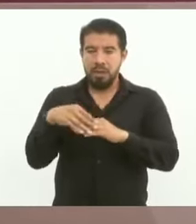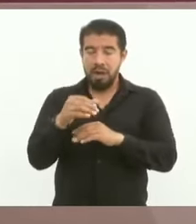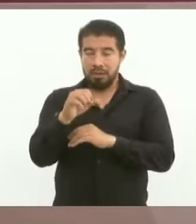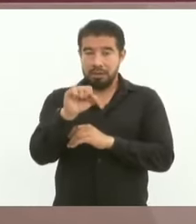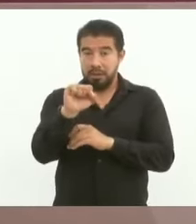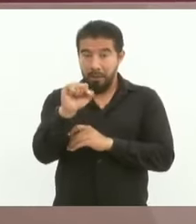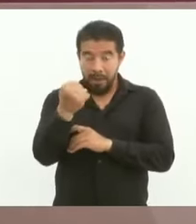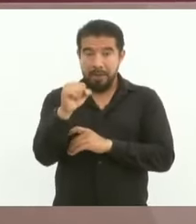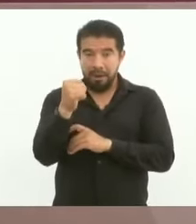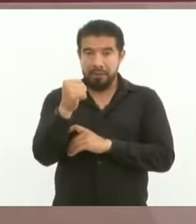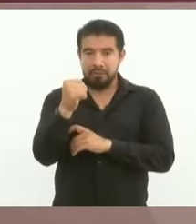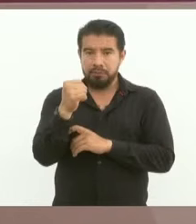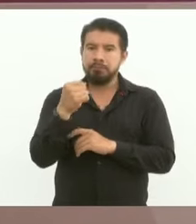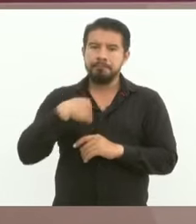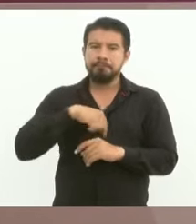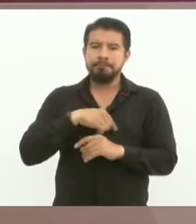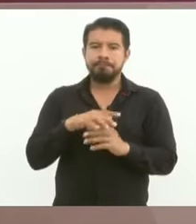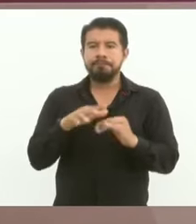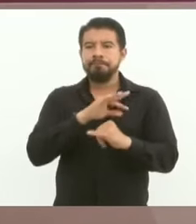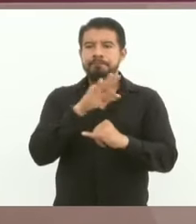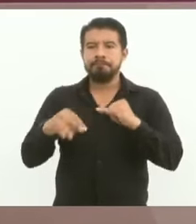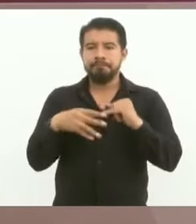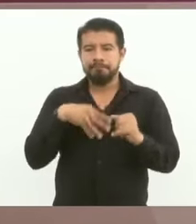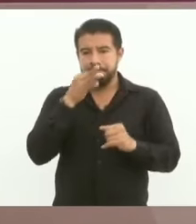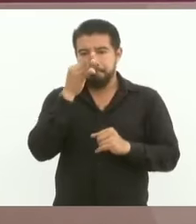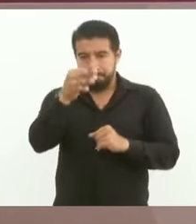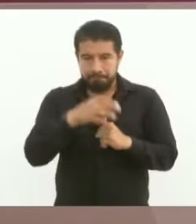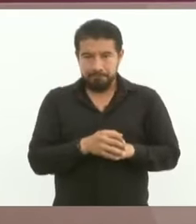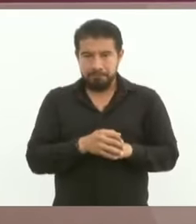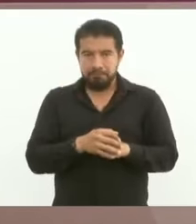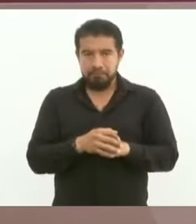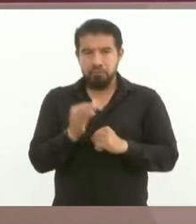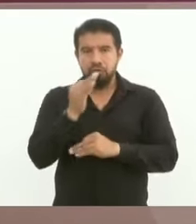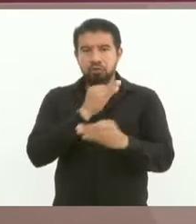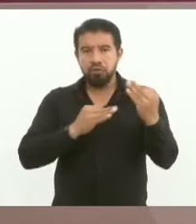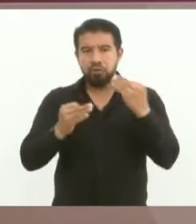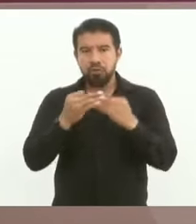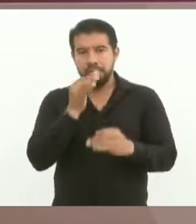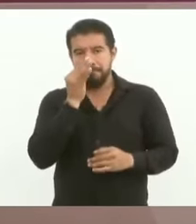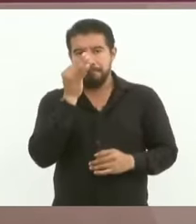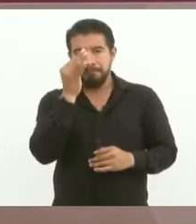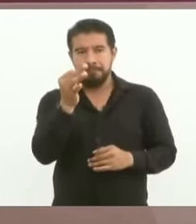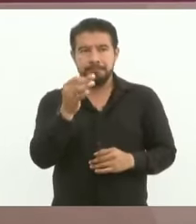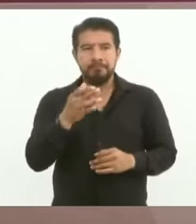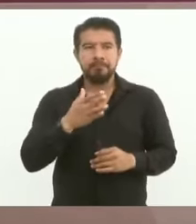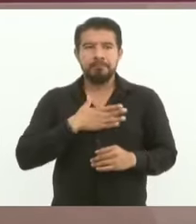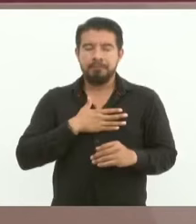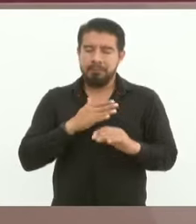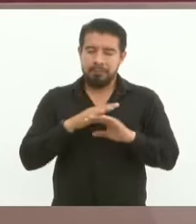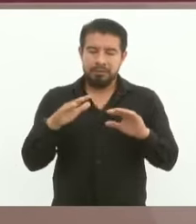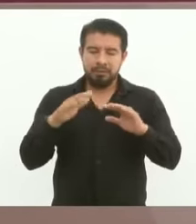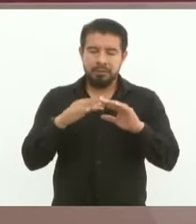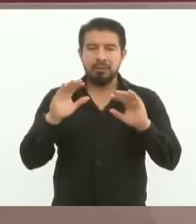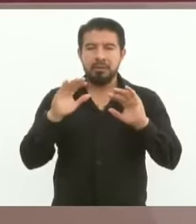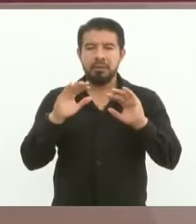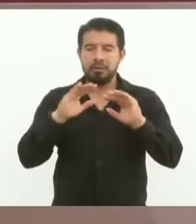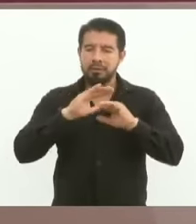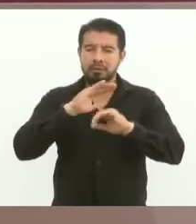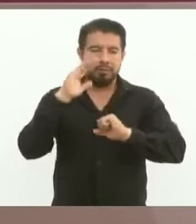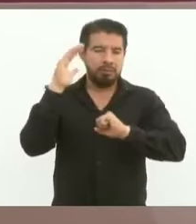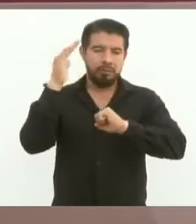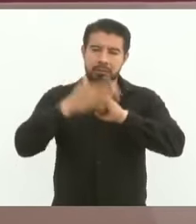septiembre. Decirles a todos que me voy a retirar, como lo planteó el